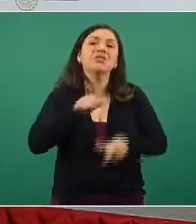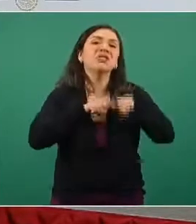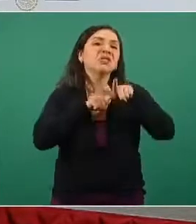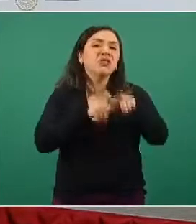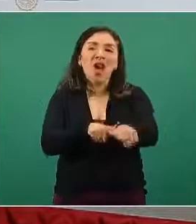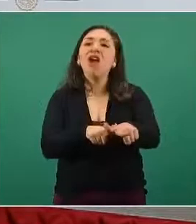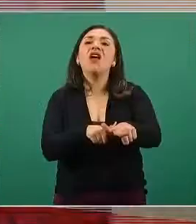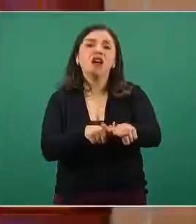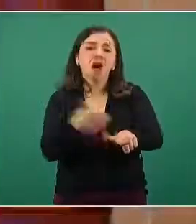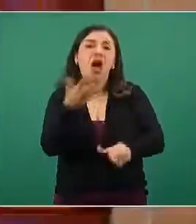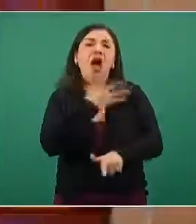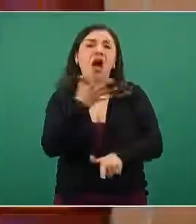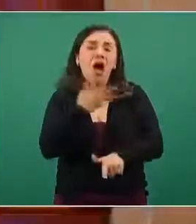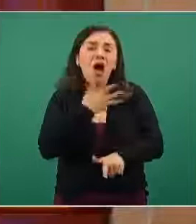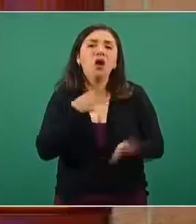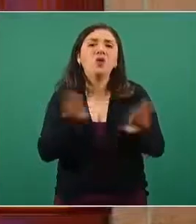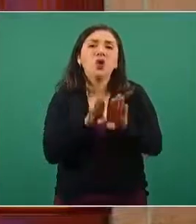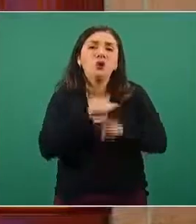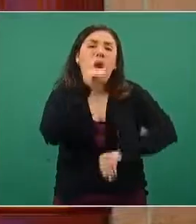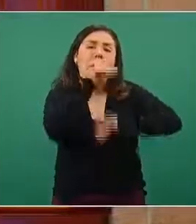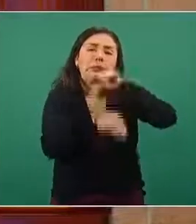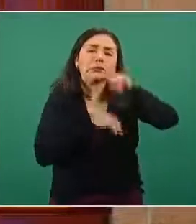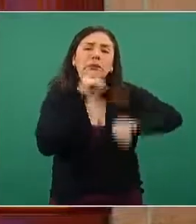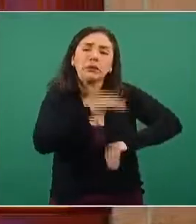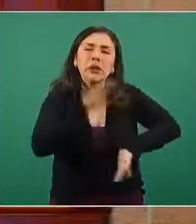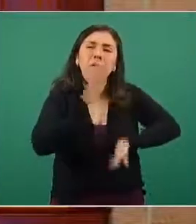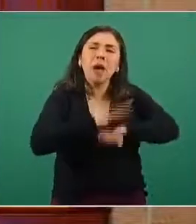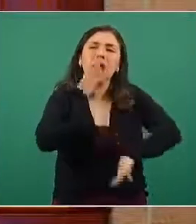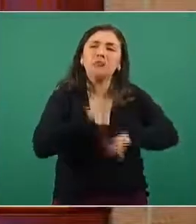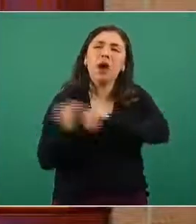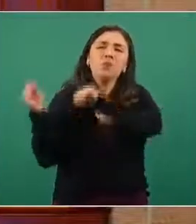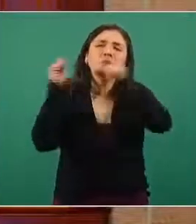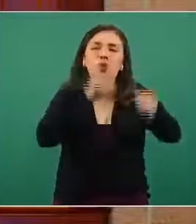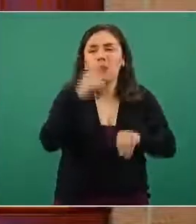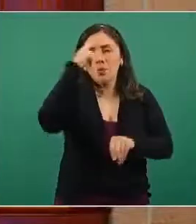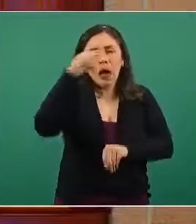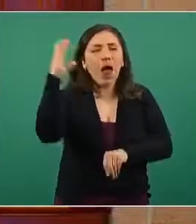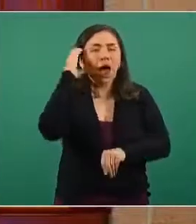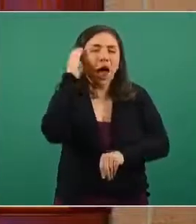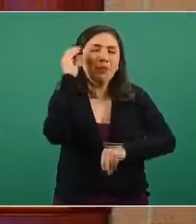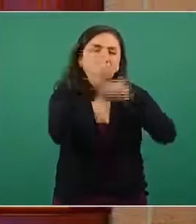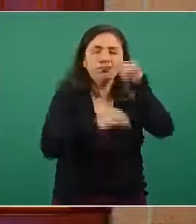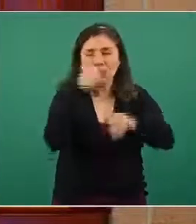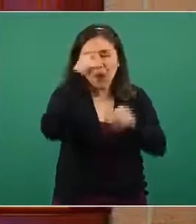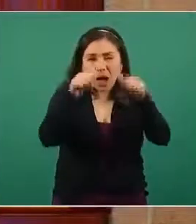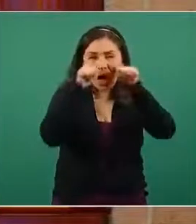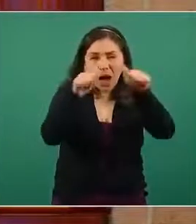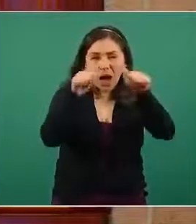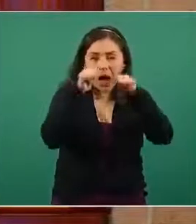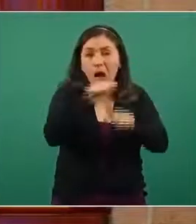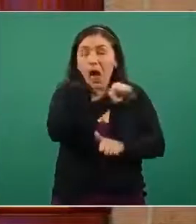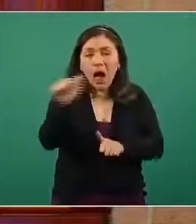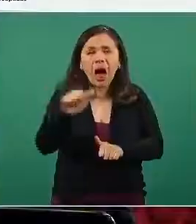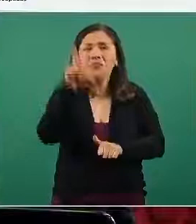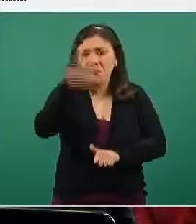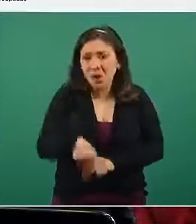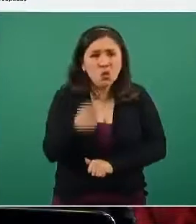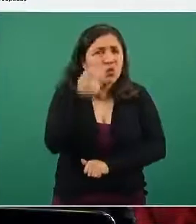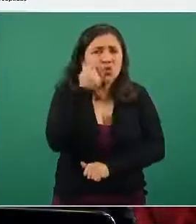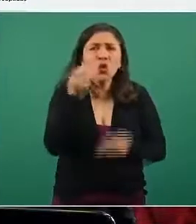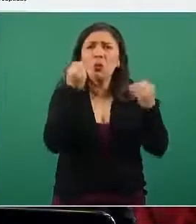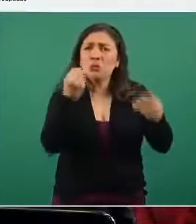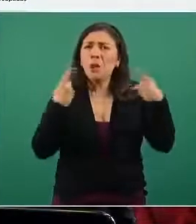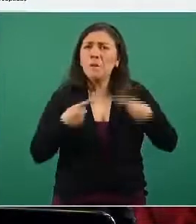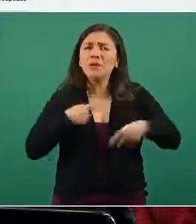continúan logrando reconvertir camas o expandir unidades médicas para que, a pesar de la